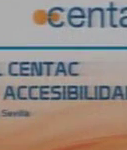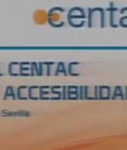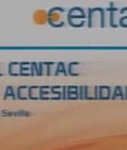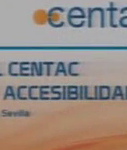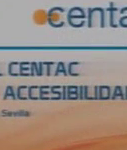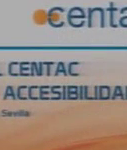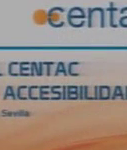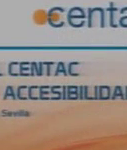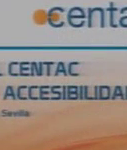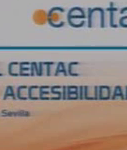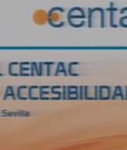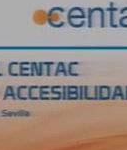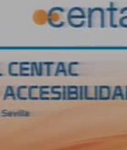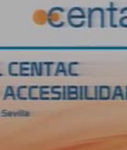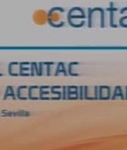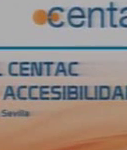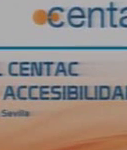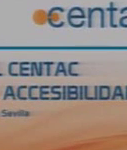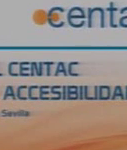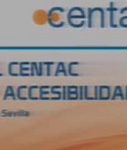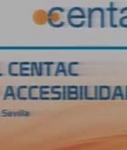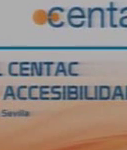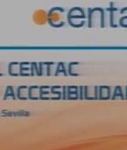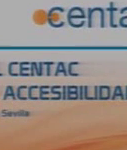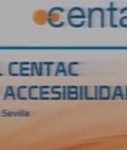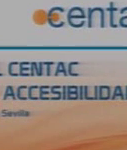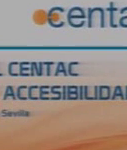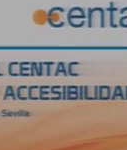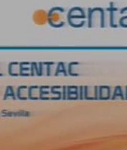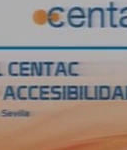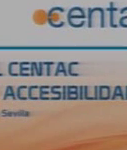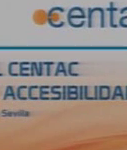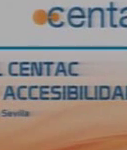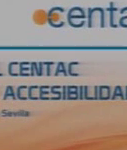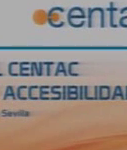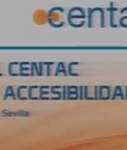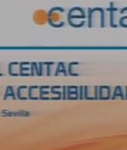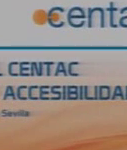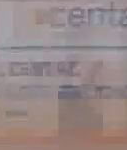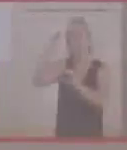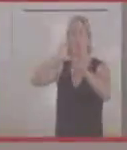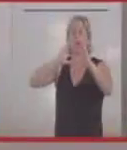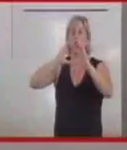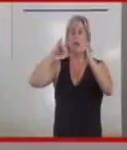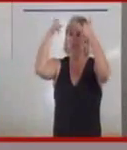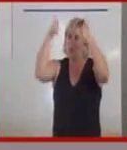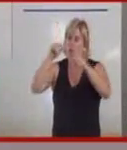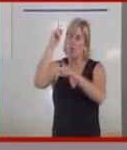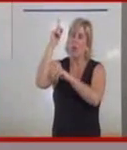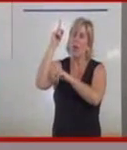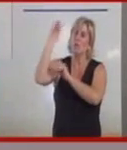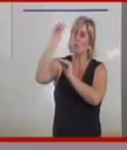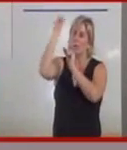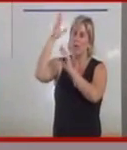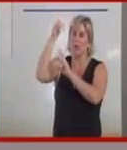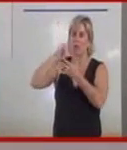licenciada en Ciencias de la Comunicación, máster en Tecnologías Integradas y Sociedad del Conocimiento y doctorando en Comunicación y Educación en Entornos